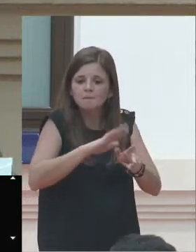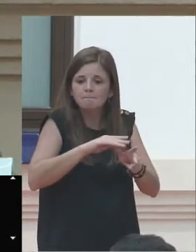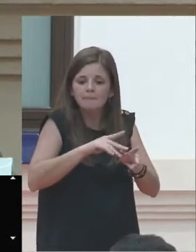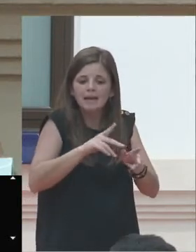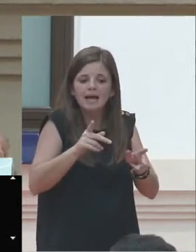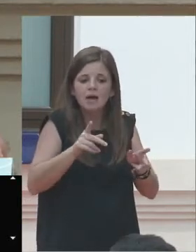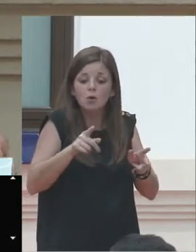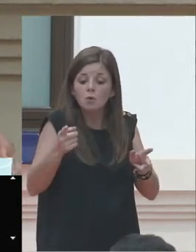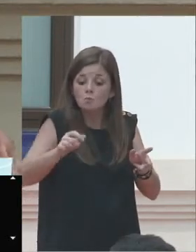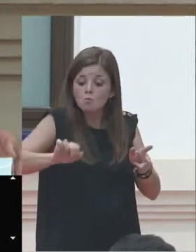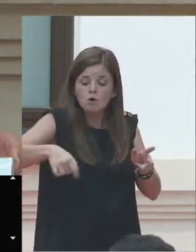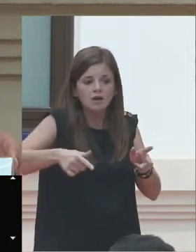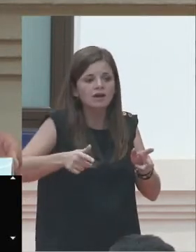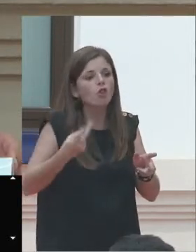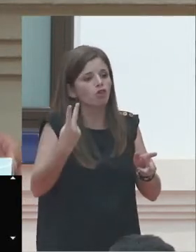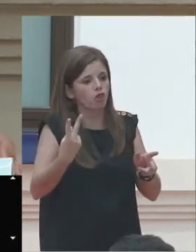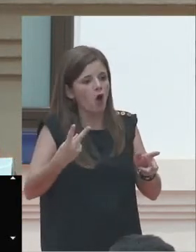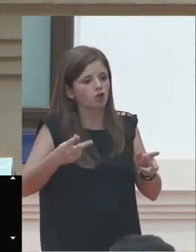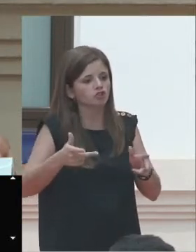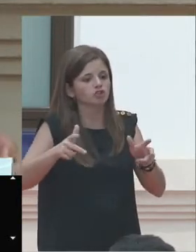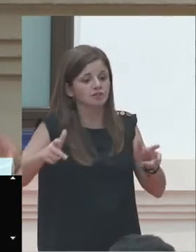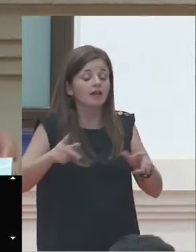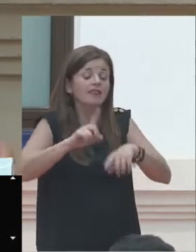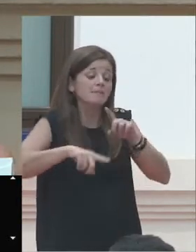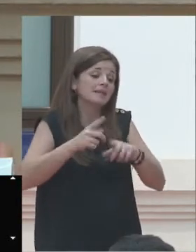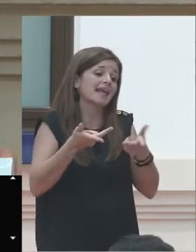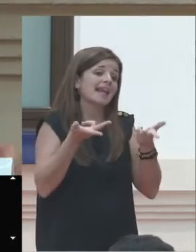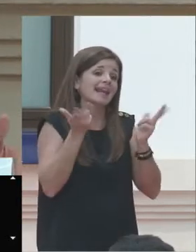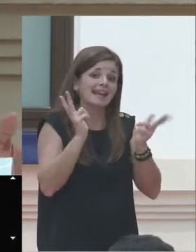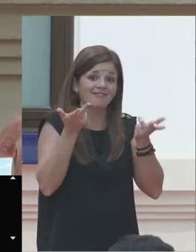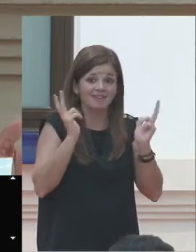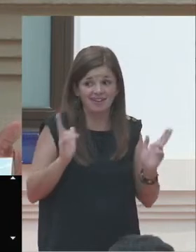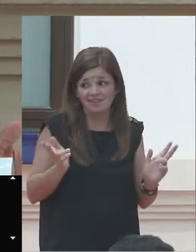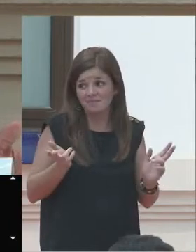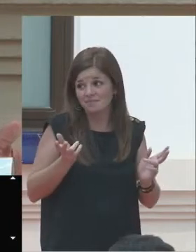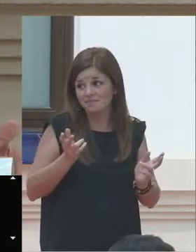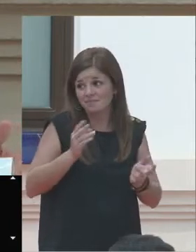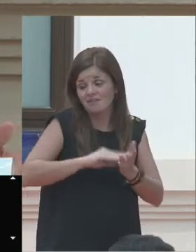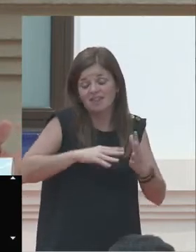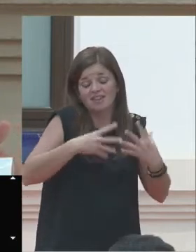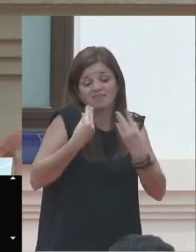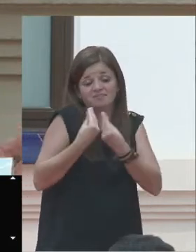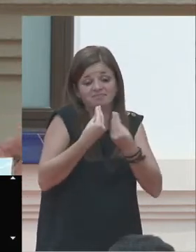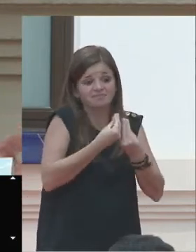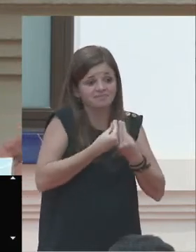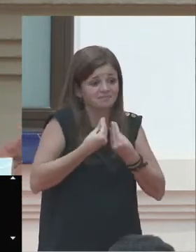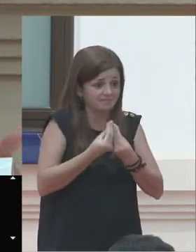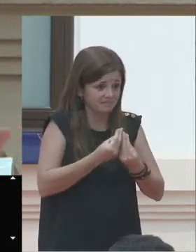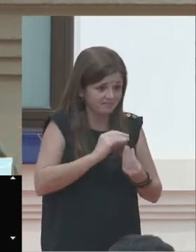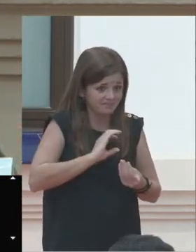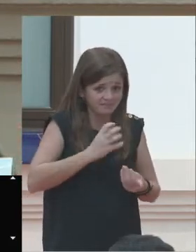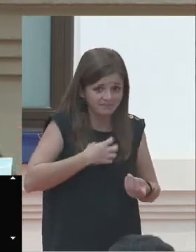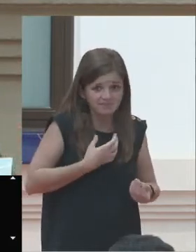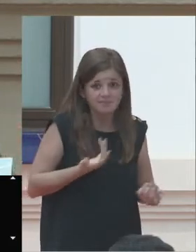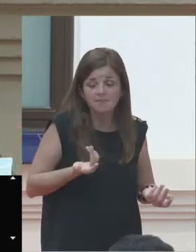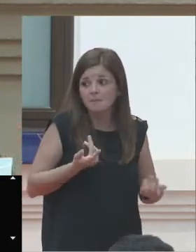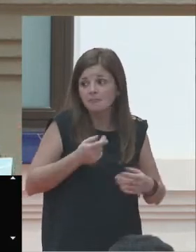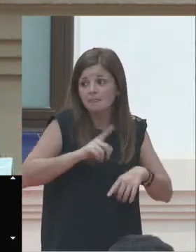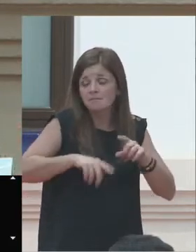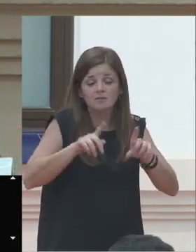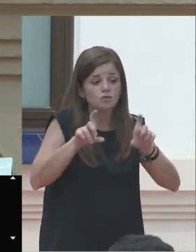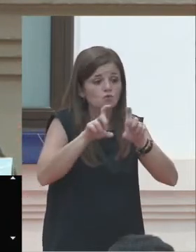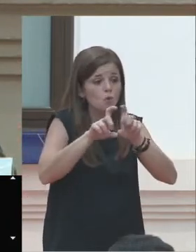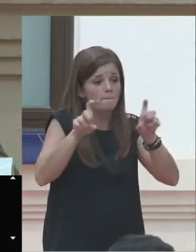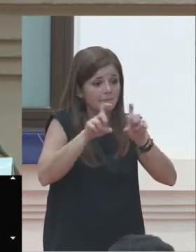dos, sí hay asientos disponibles. El problema está que como eso no se puede garantizar, lo que dice la compañía es que